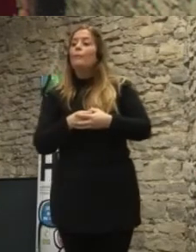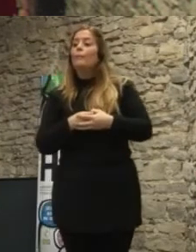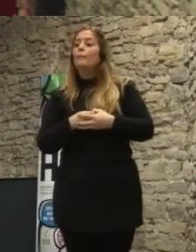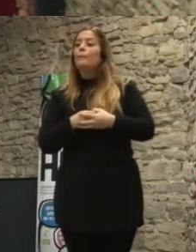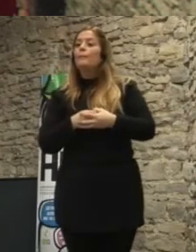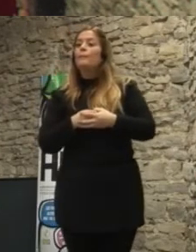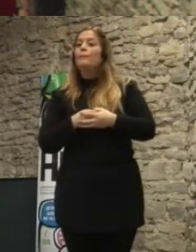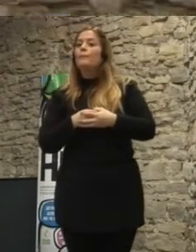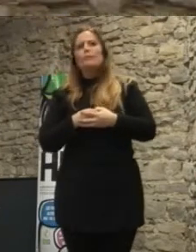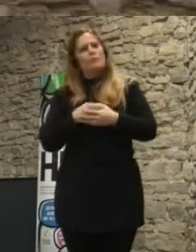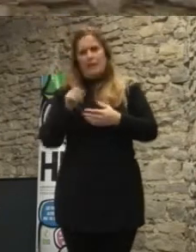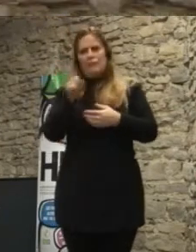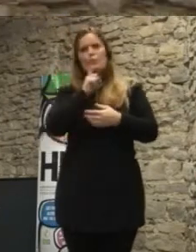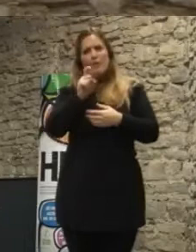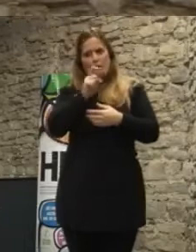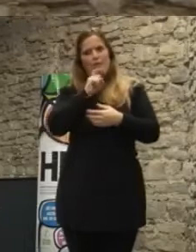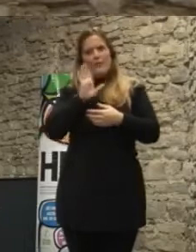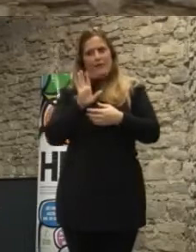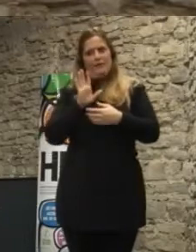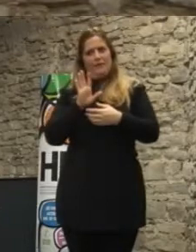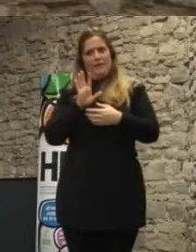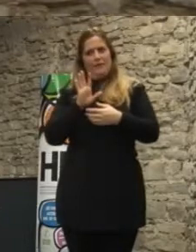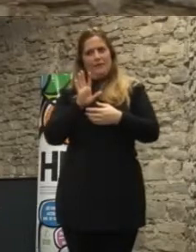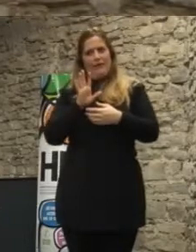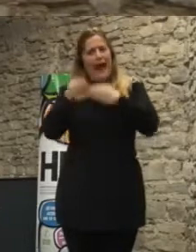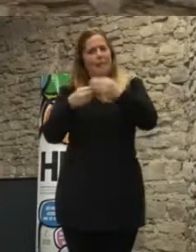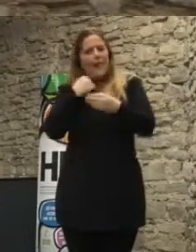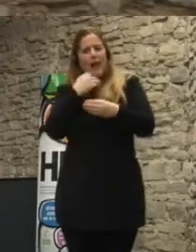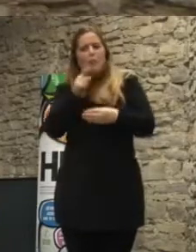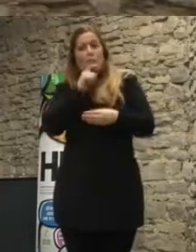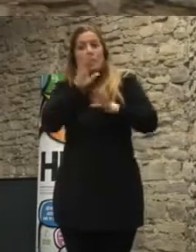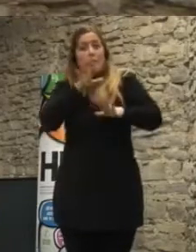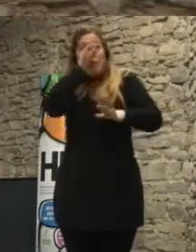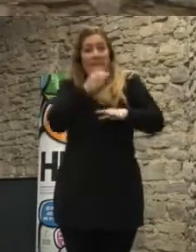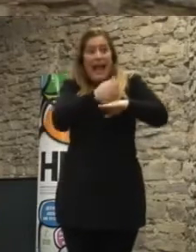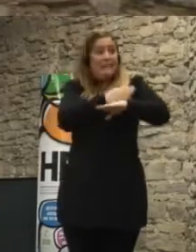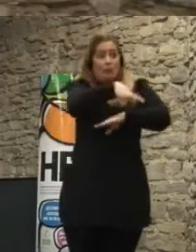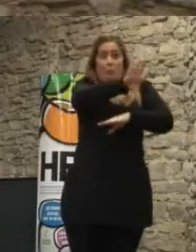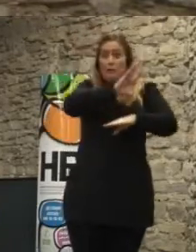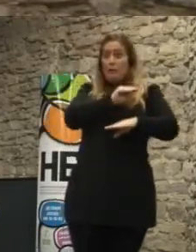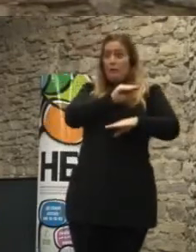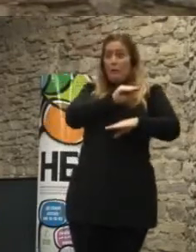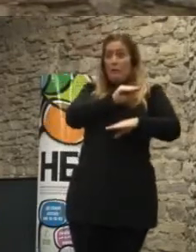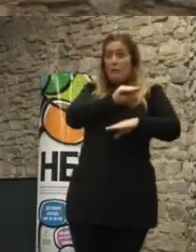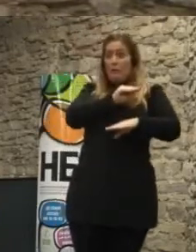Bueno, es muy difícil. Pero sin entenderlo, podemos seguir instalados en una zona de confort en la que